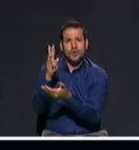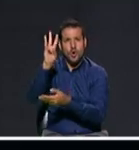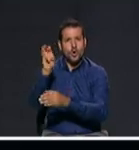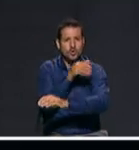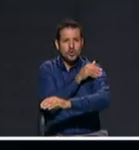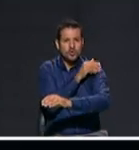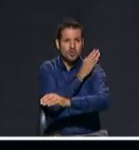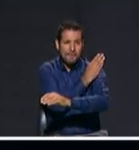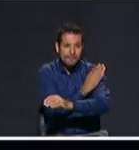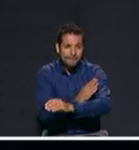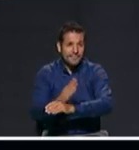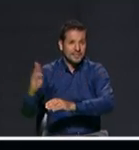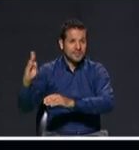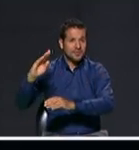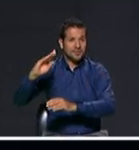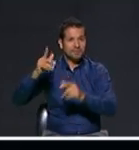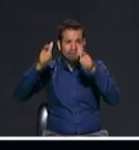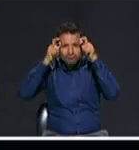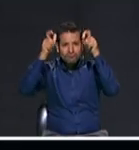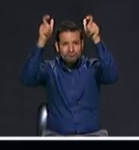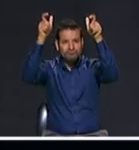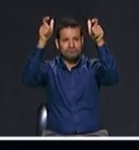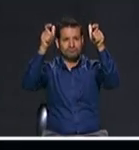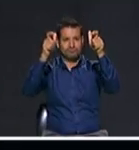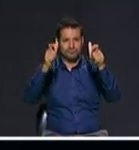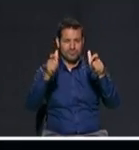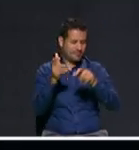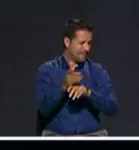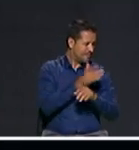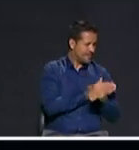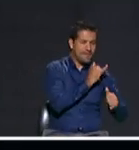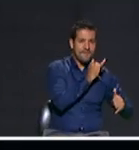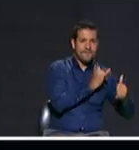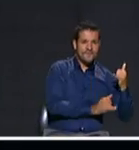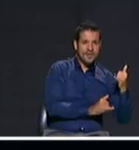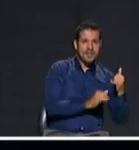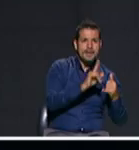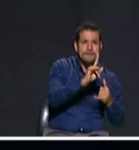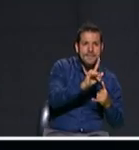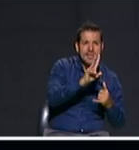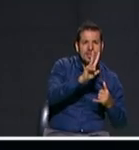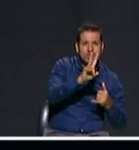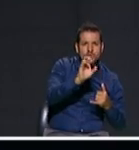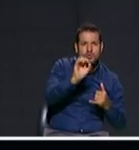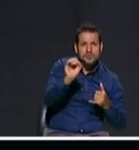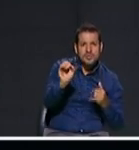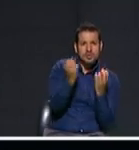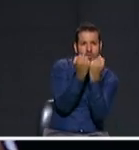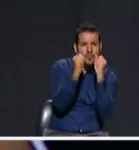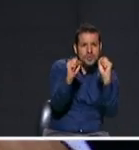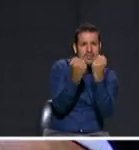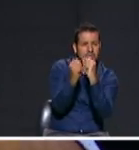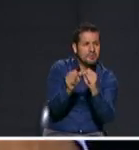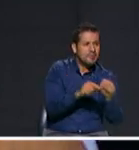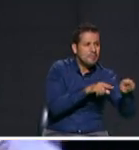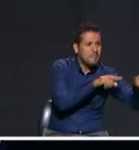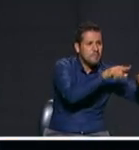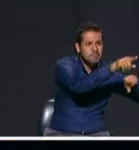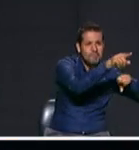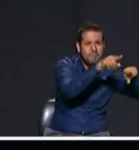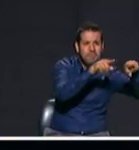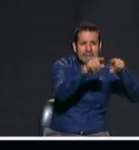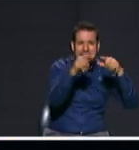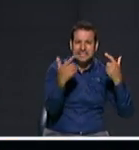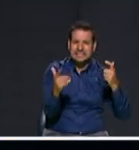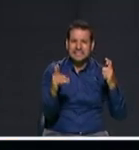y segundo por lo que termine es diciendo de los más de 1200 municipios del país hay muchos más